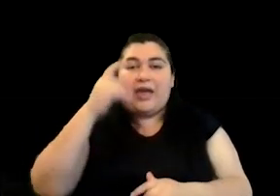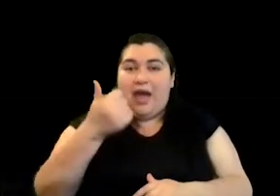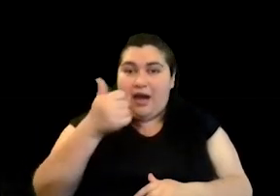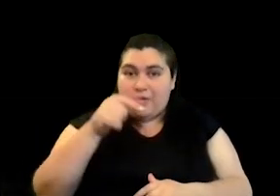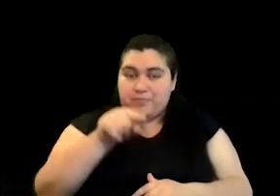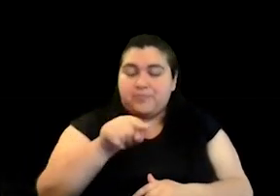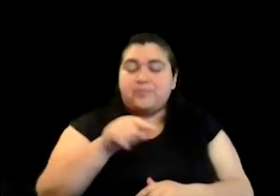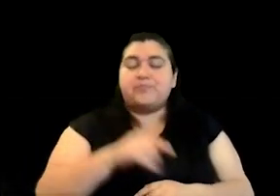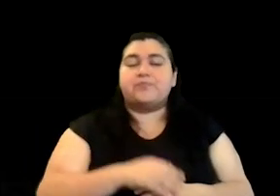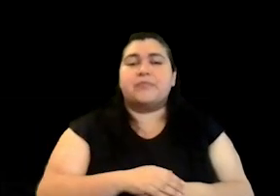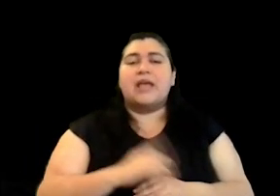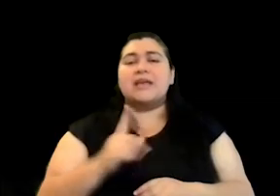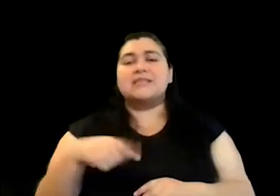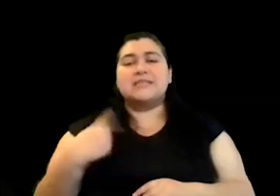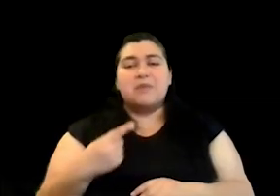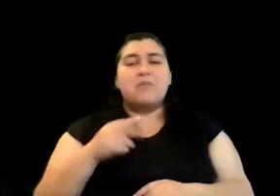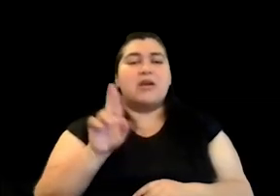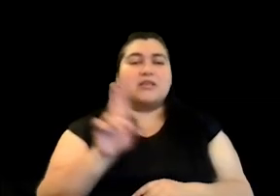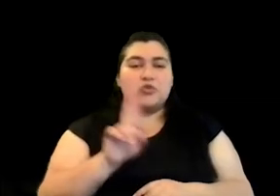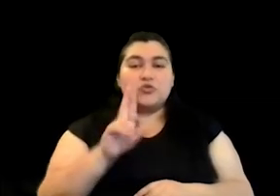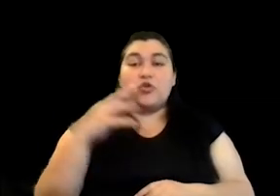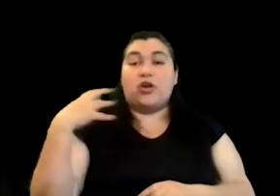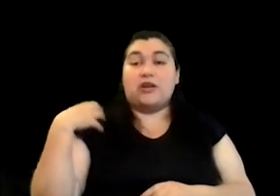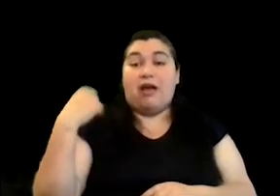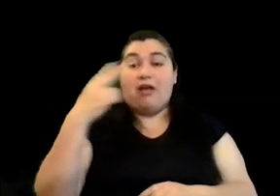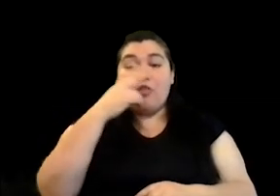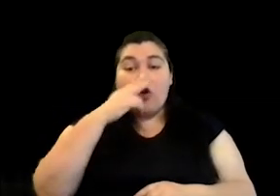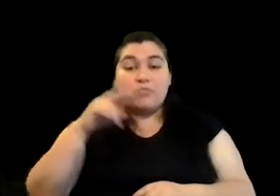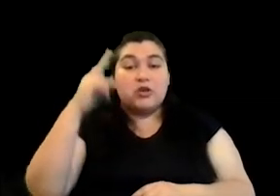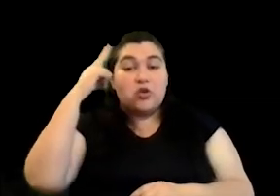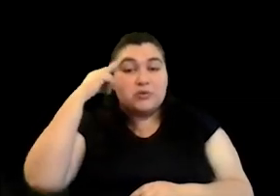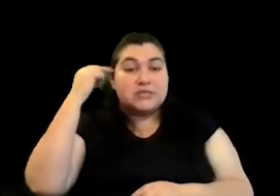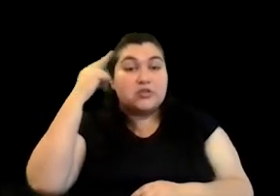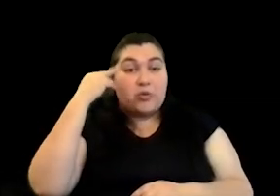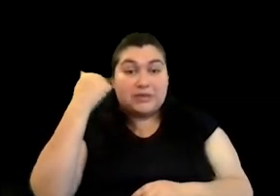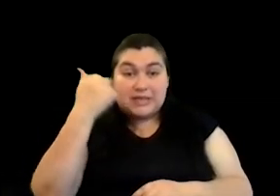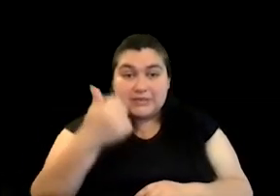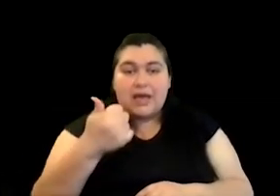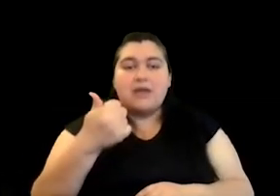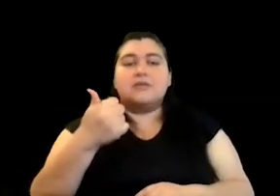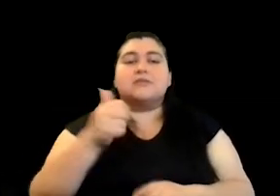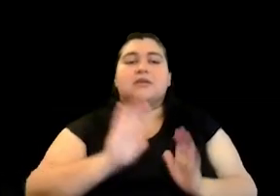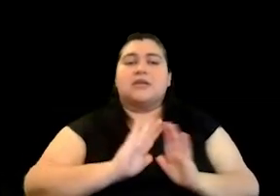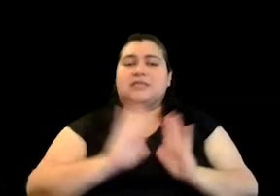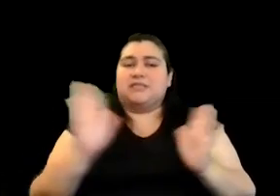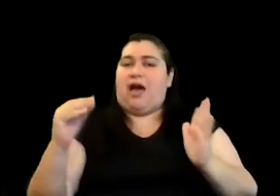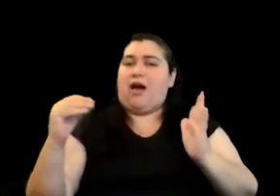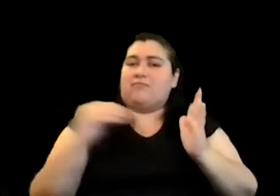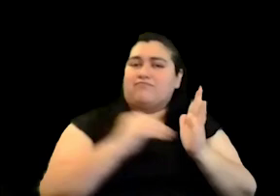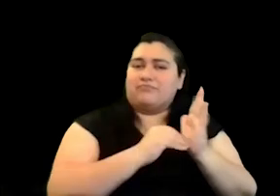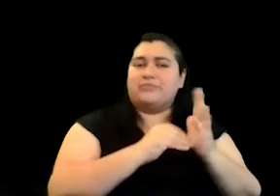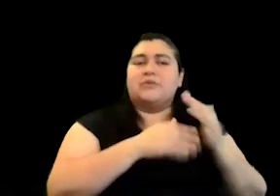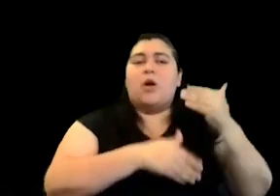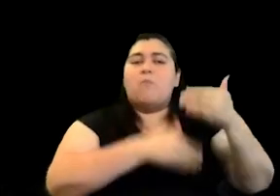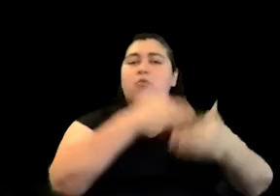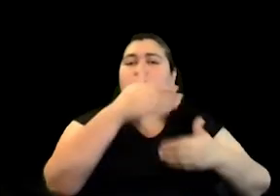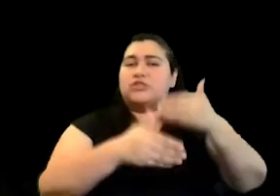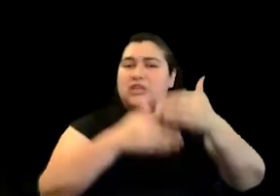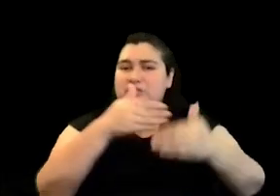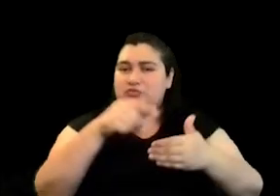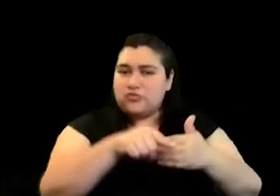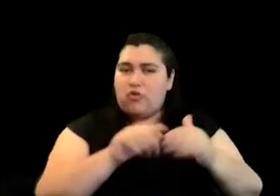Originalmente, la Resolución General 2926 ya estableció un procedimiento especial